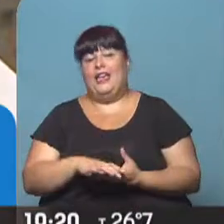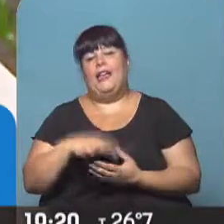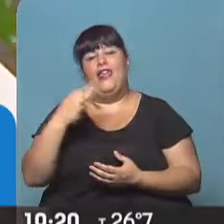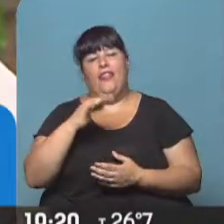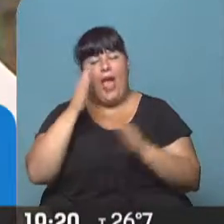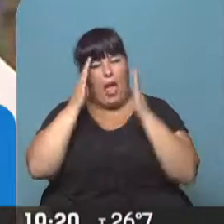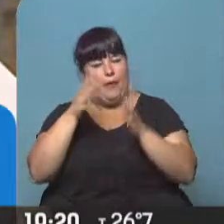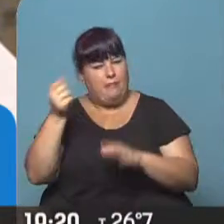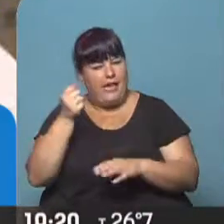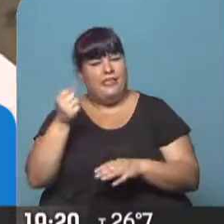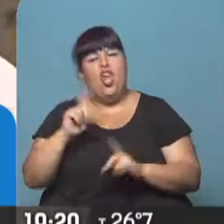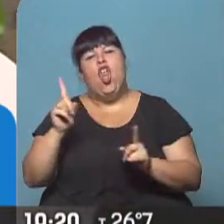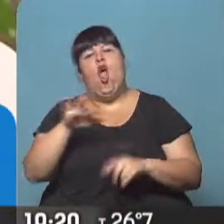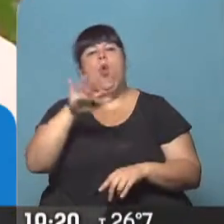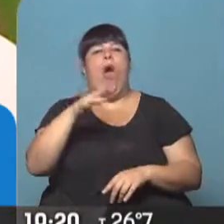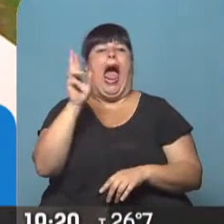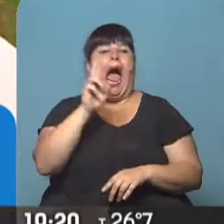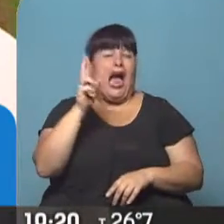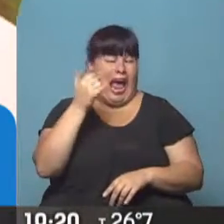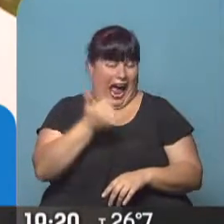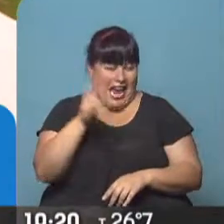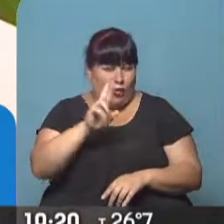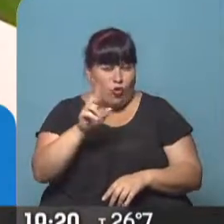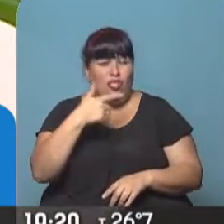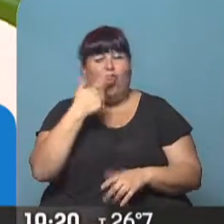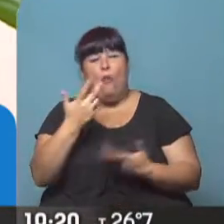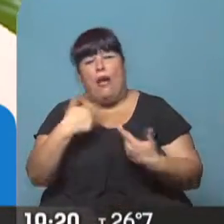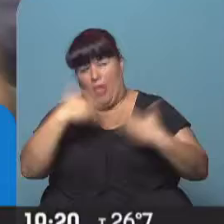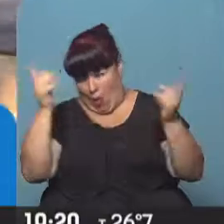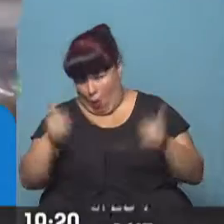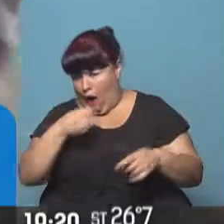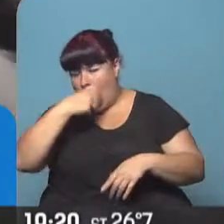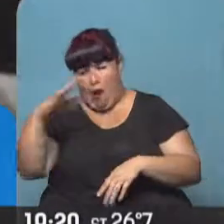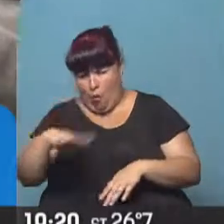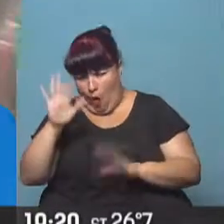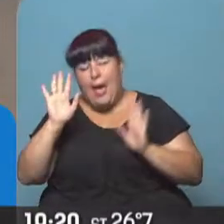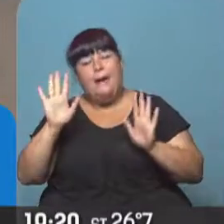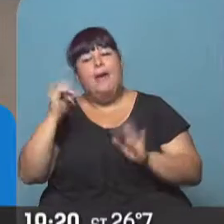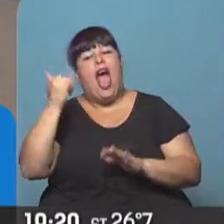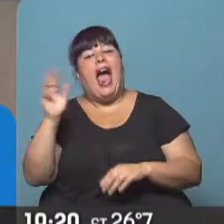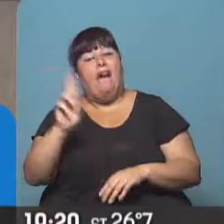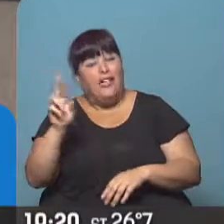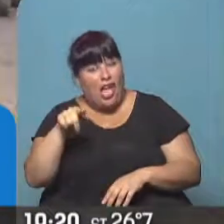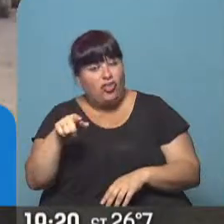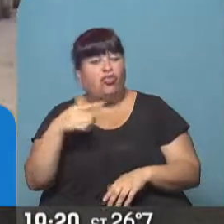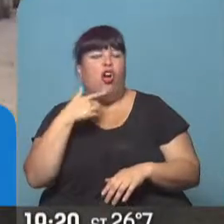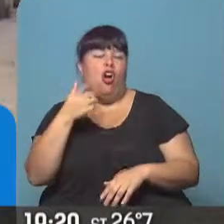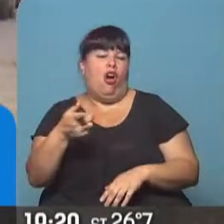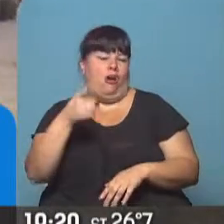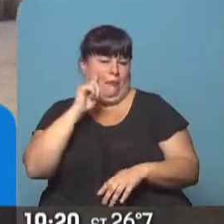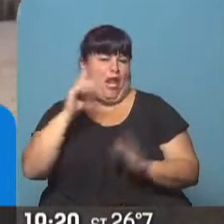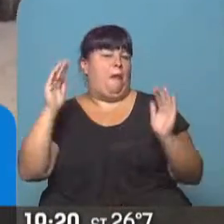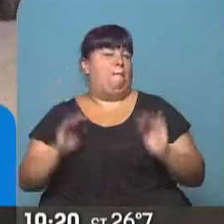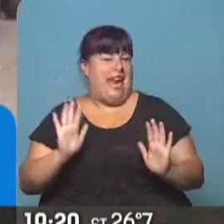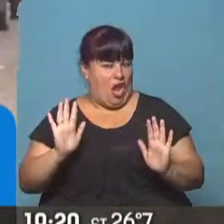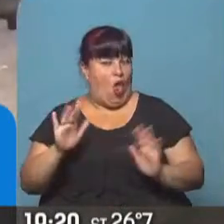poner el acento. Porque no porque en un lugar habilitado no te puedan pasar cosas, pueden pasar cosas en muchos lugares. Pero en los lugares habilitados en general el riesgo está